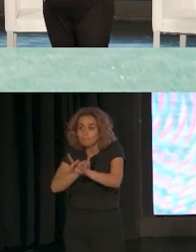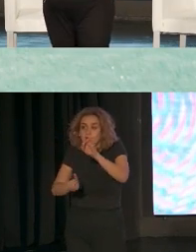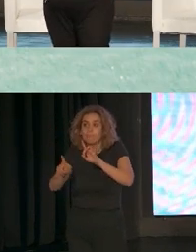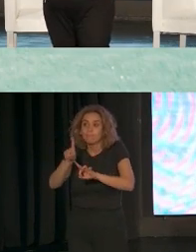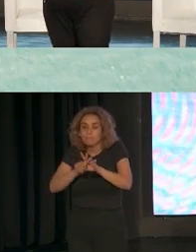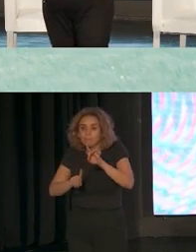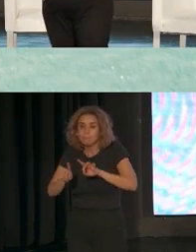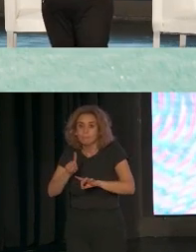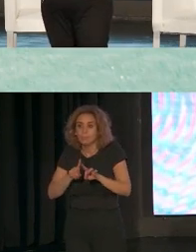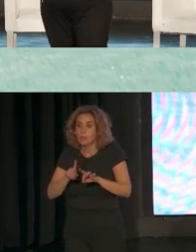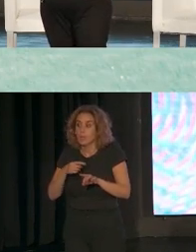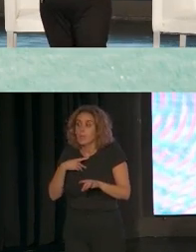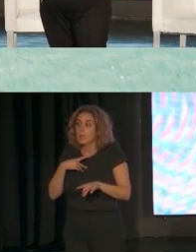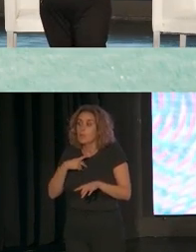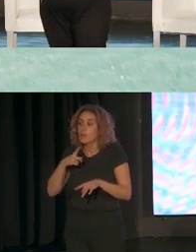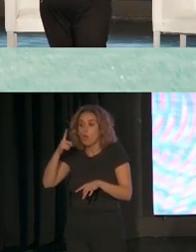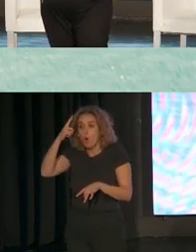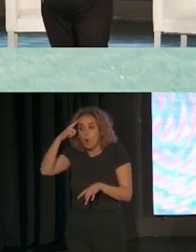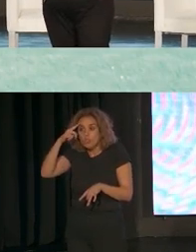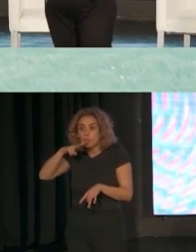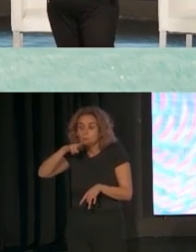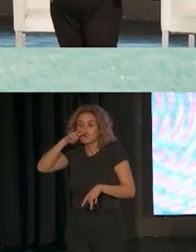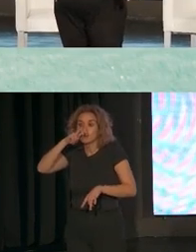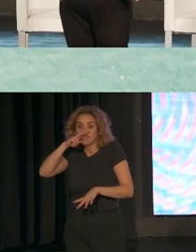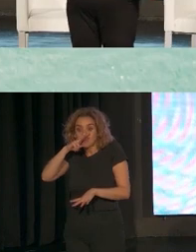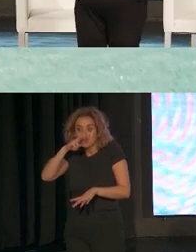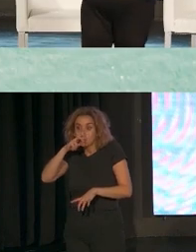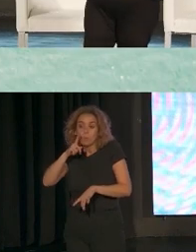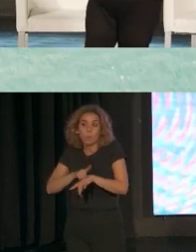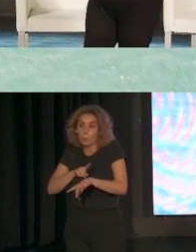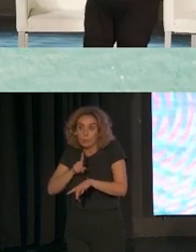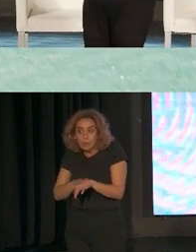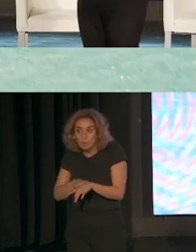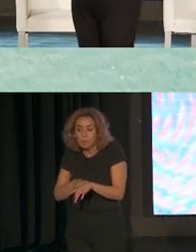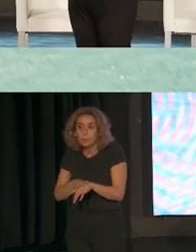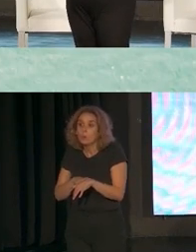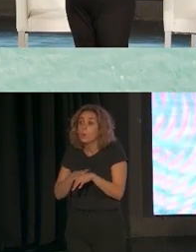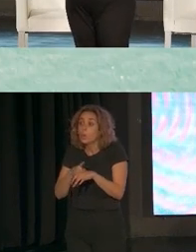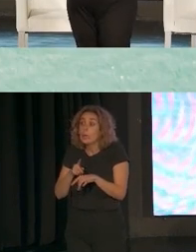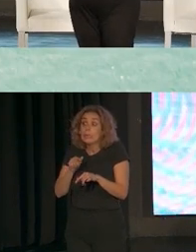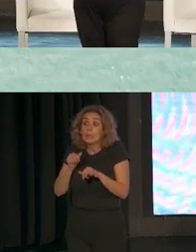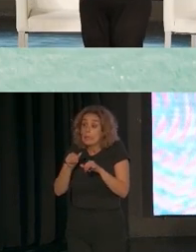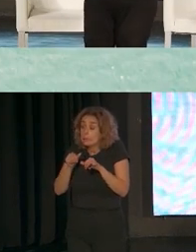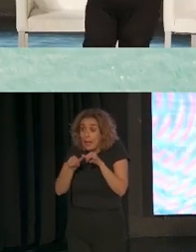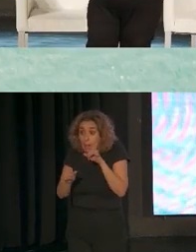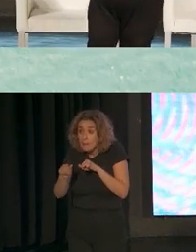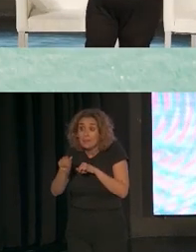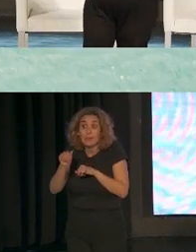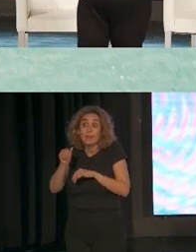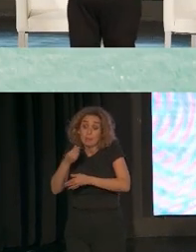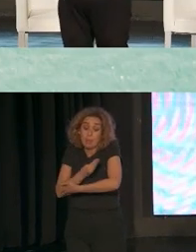y yo me quedé sin oxígeno en el cerebro durante un tiempo así que desde el minuto uno en el que